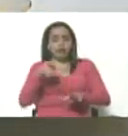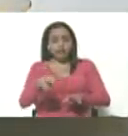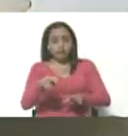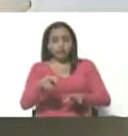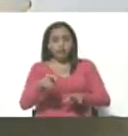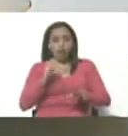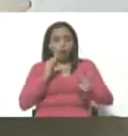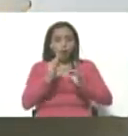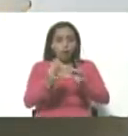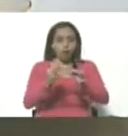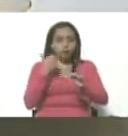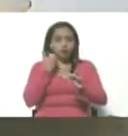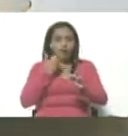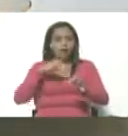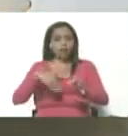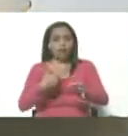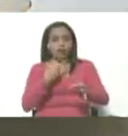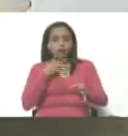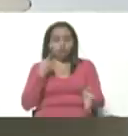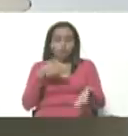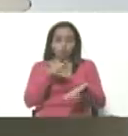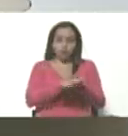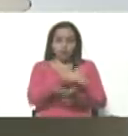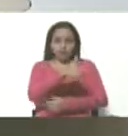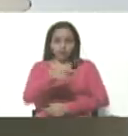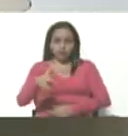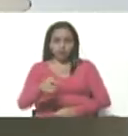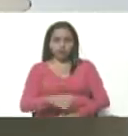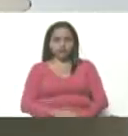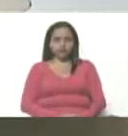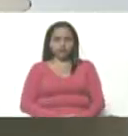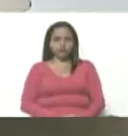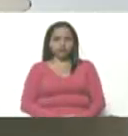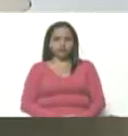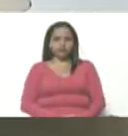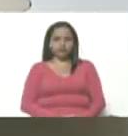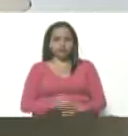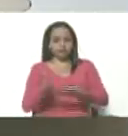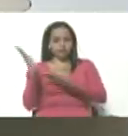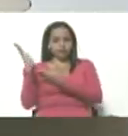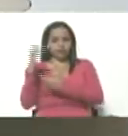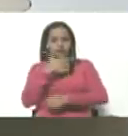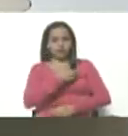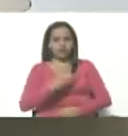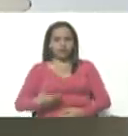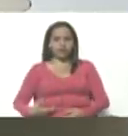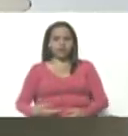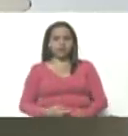puede llegar a hacer perder la vida a una persona. Adelante, presidente.